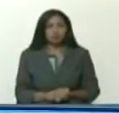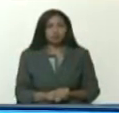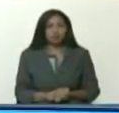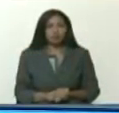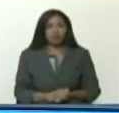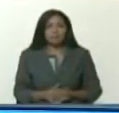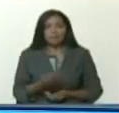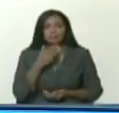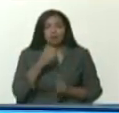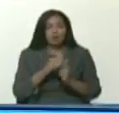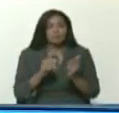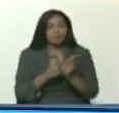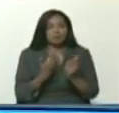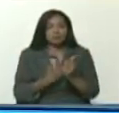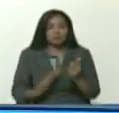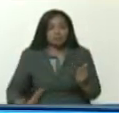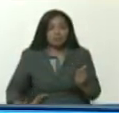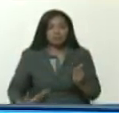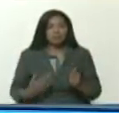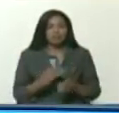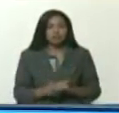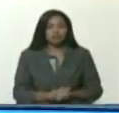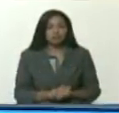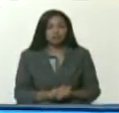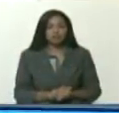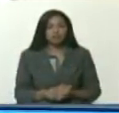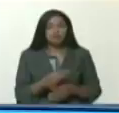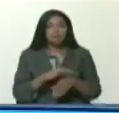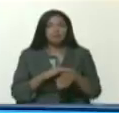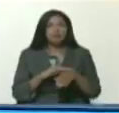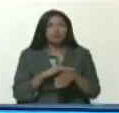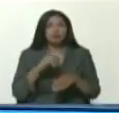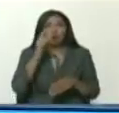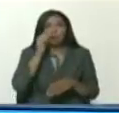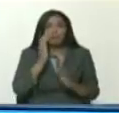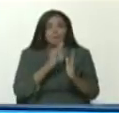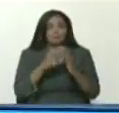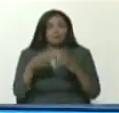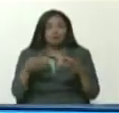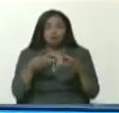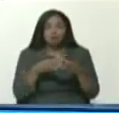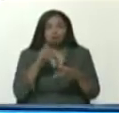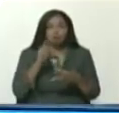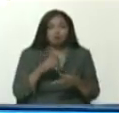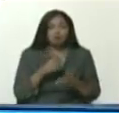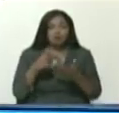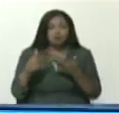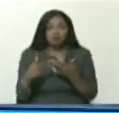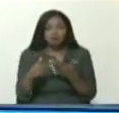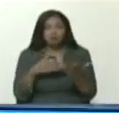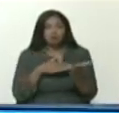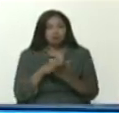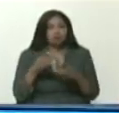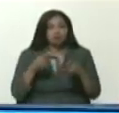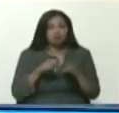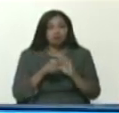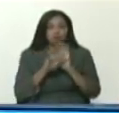la vicepresidenta ejecutiva y el ministro Simón Serpa un conjunto de recursos para